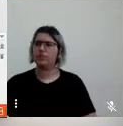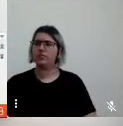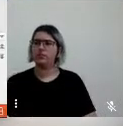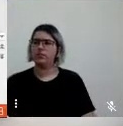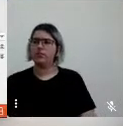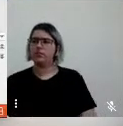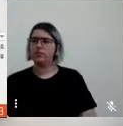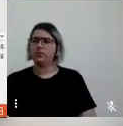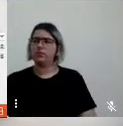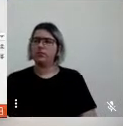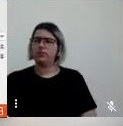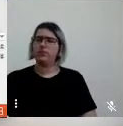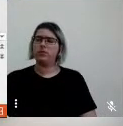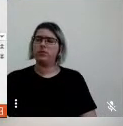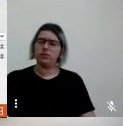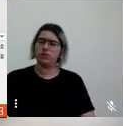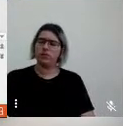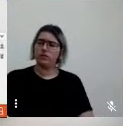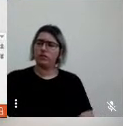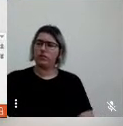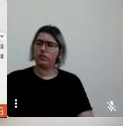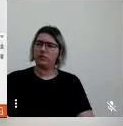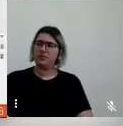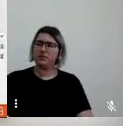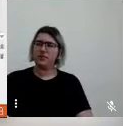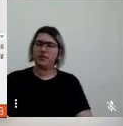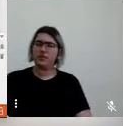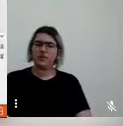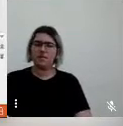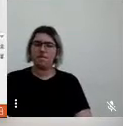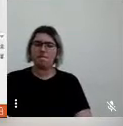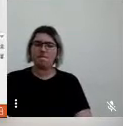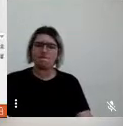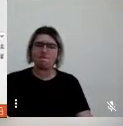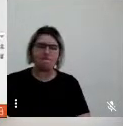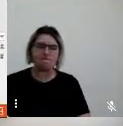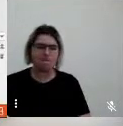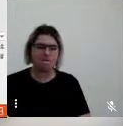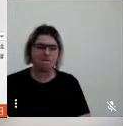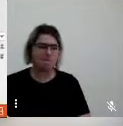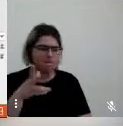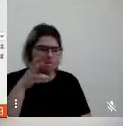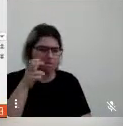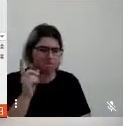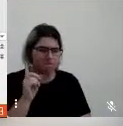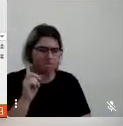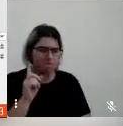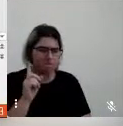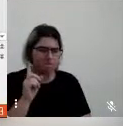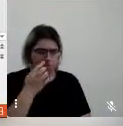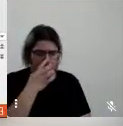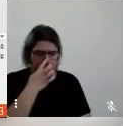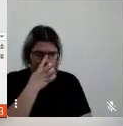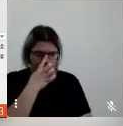sí. Entonces. Después. Hola. Hola, sí. Hola, sí, una pregunta. He tenido problemas en